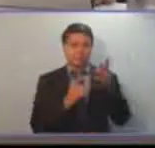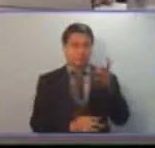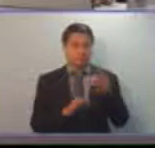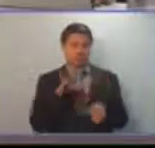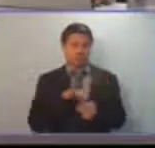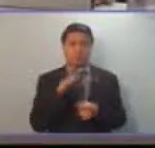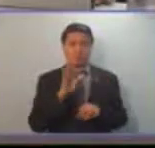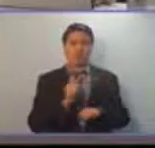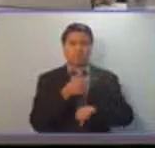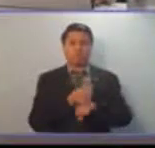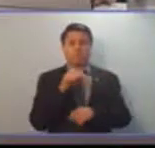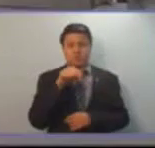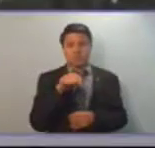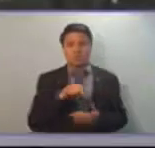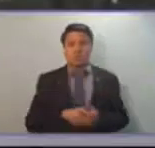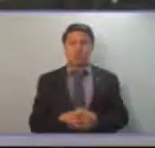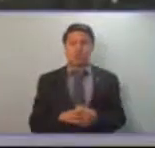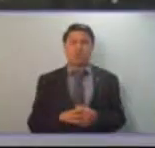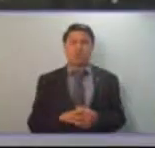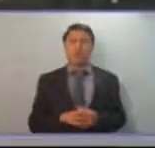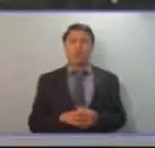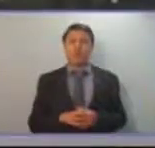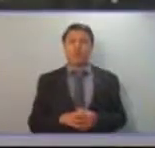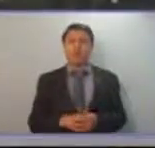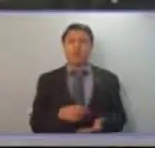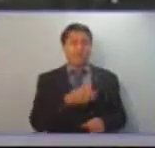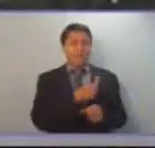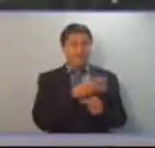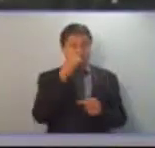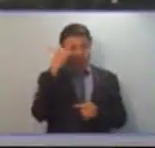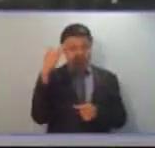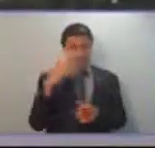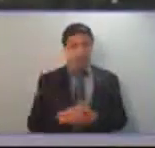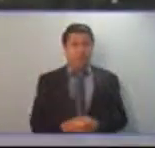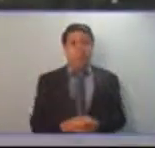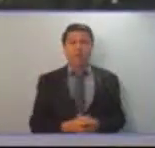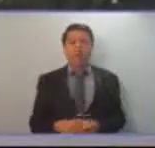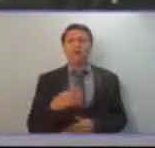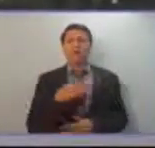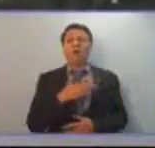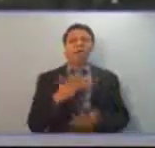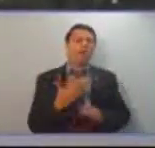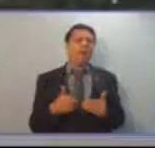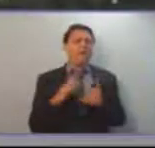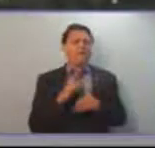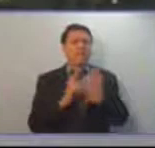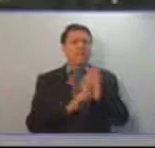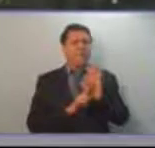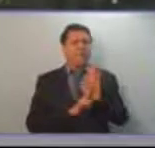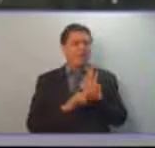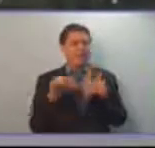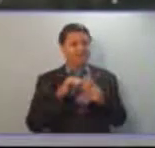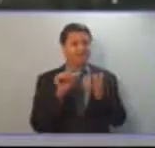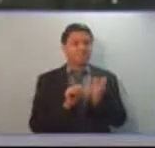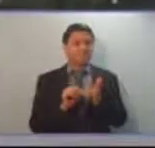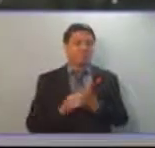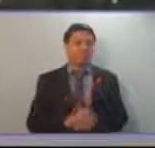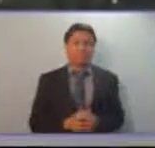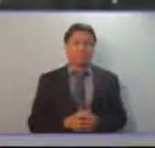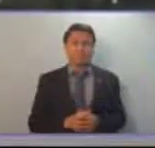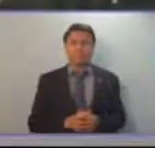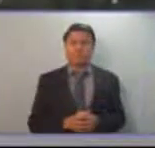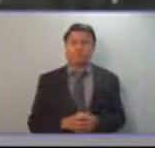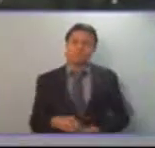Electoral establece hoy que los partidos que tienen mayor representación legislativa,